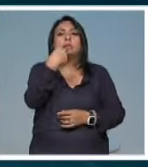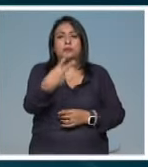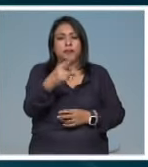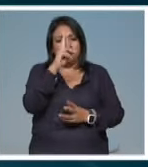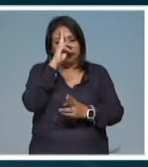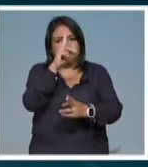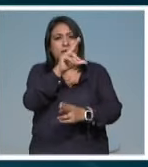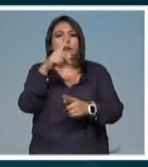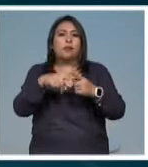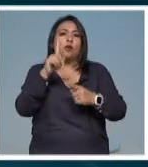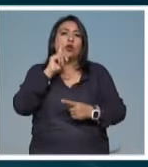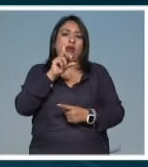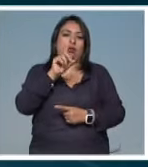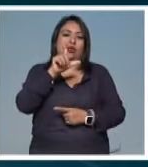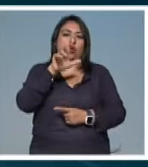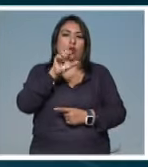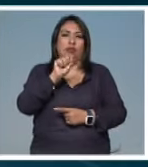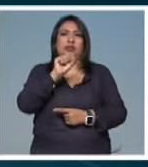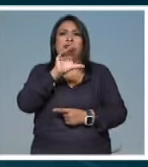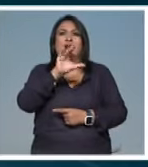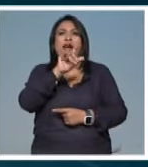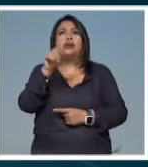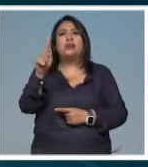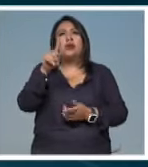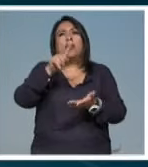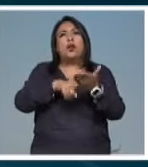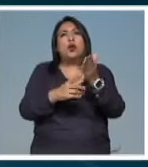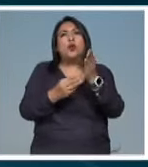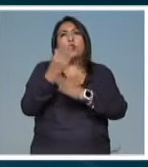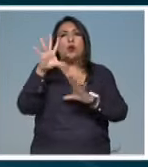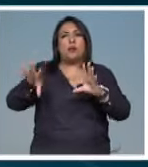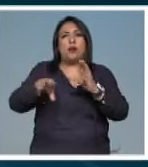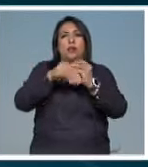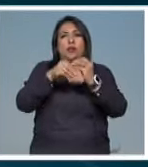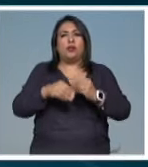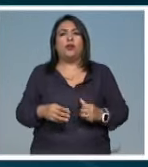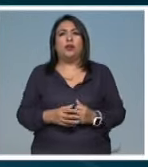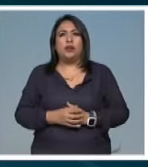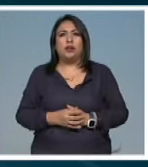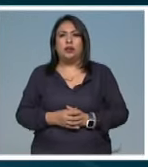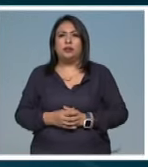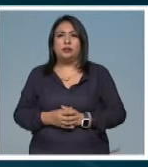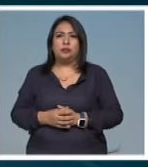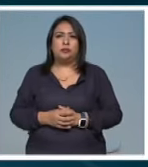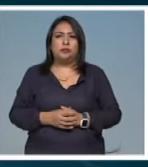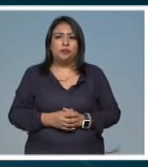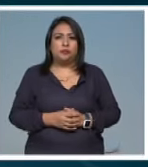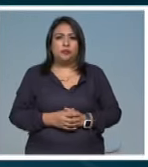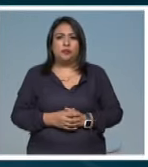rinden homenaje a Dolores Castro desde las páginas de una nueva antología.